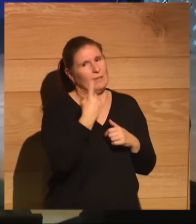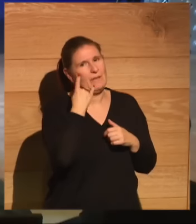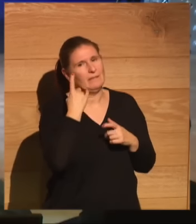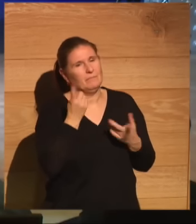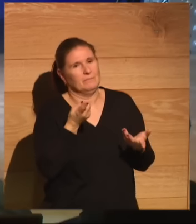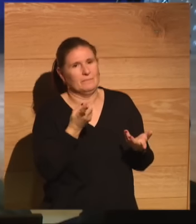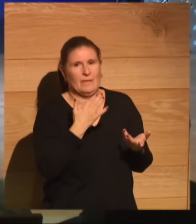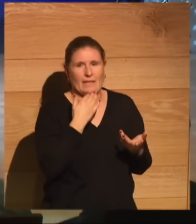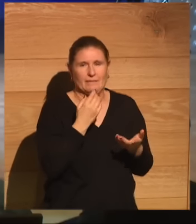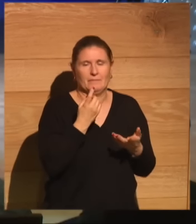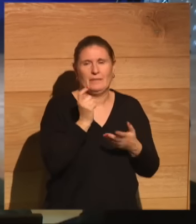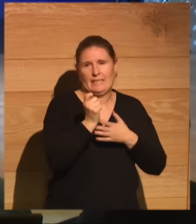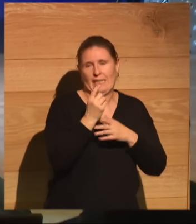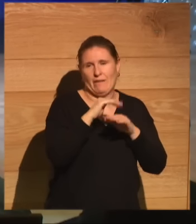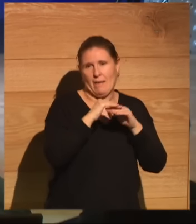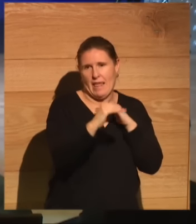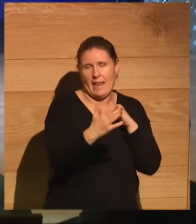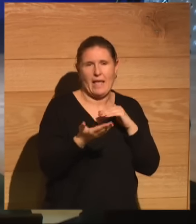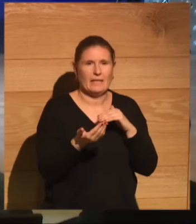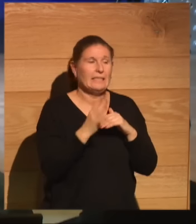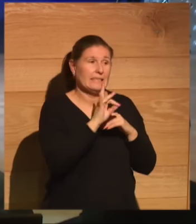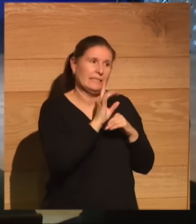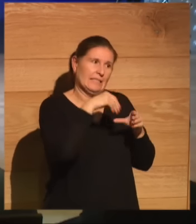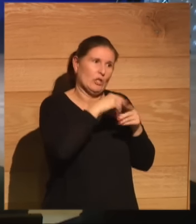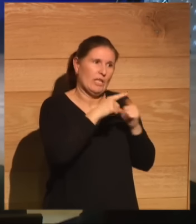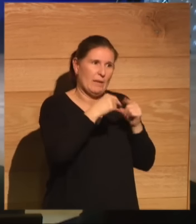que pagar algo. La curiosidad, a ser posible, Movistar, gracias.